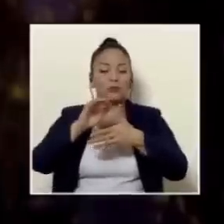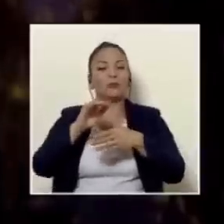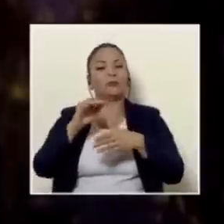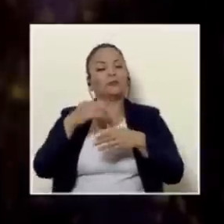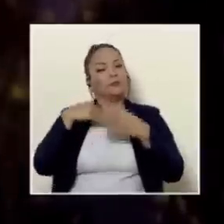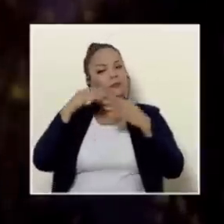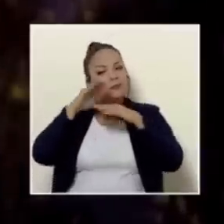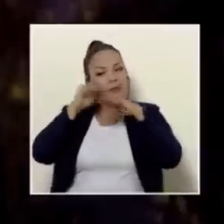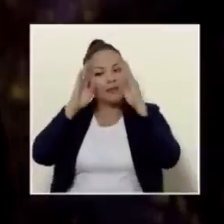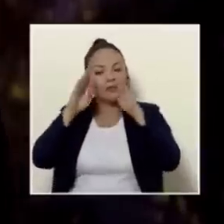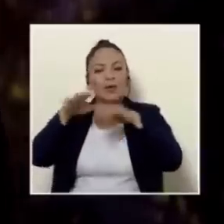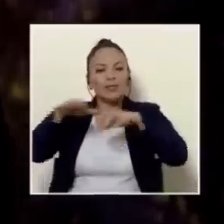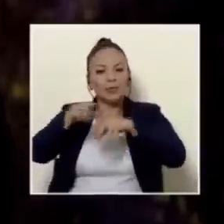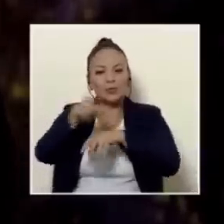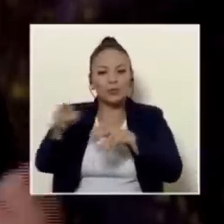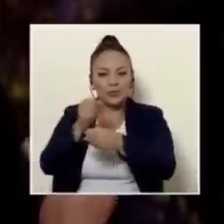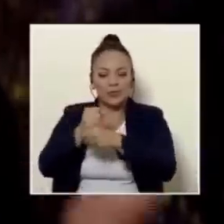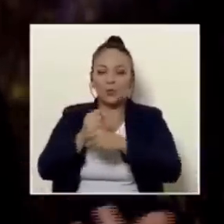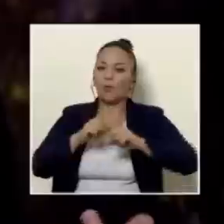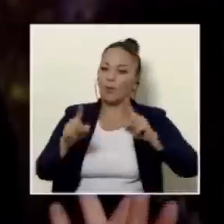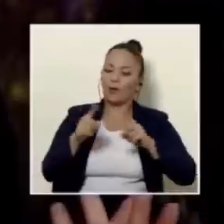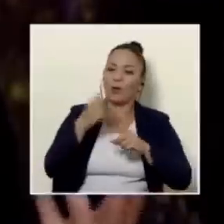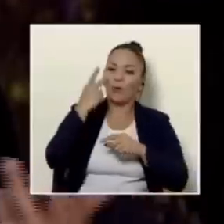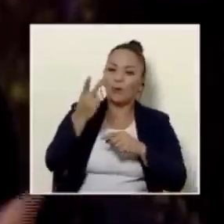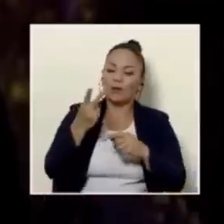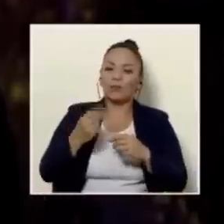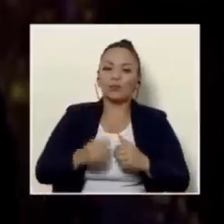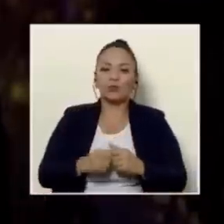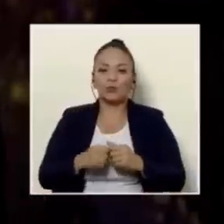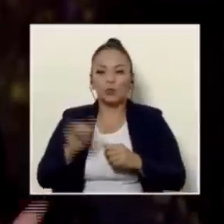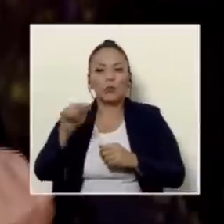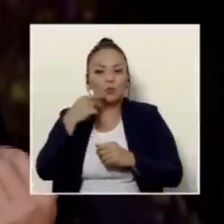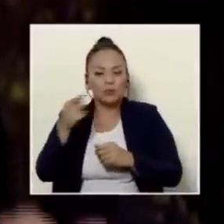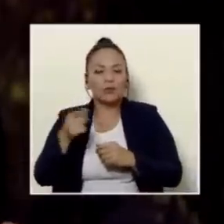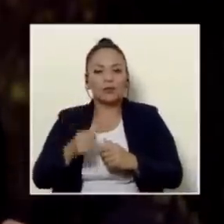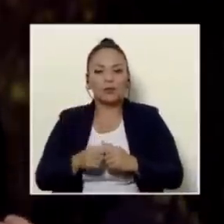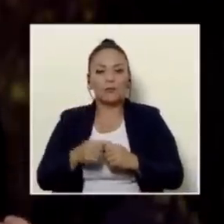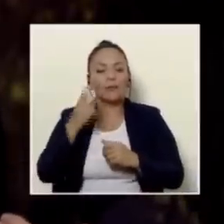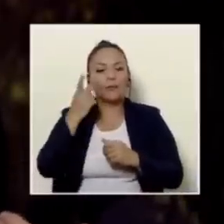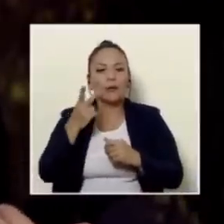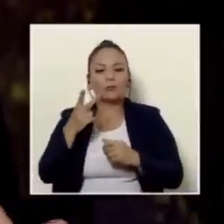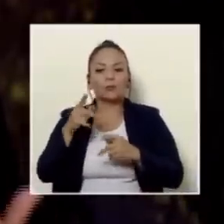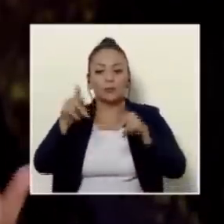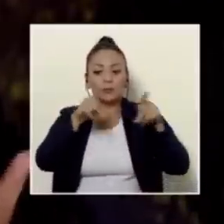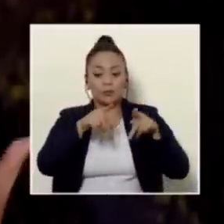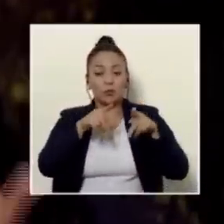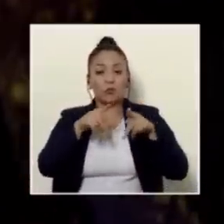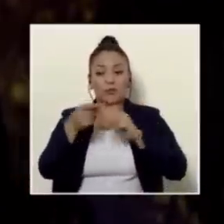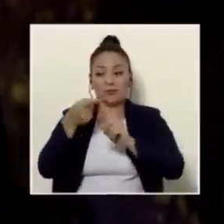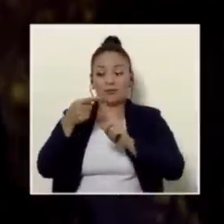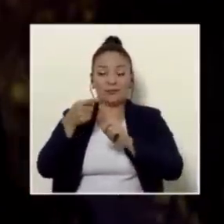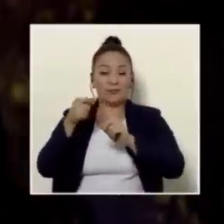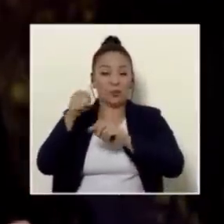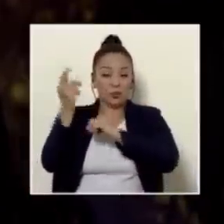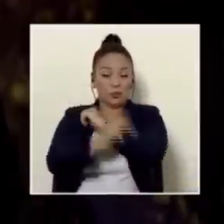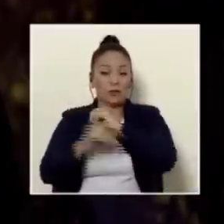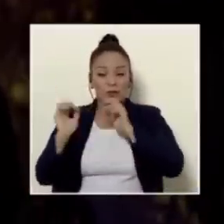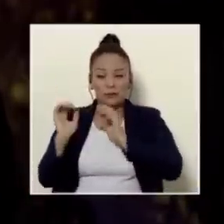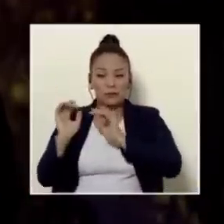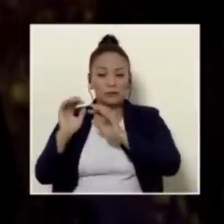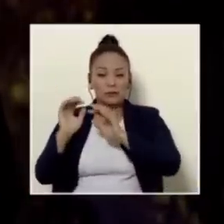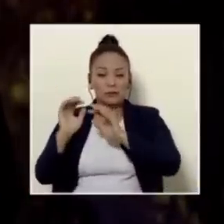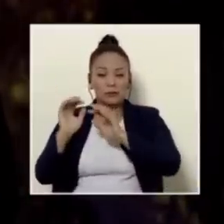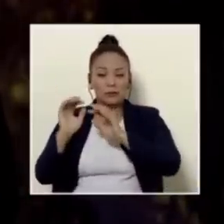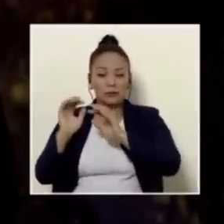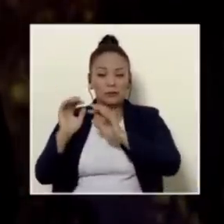las acciones que ustedes están haciendo. Sin embargo, vemos hacinados, como usted lo señalaba, a los migrantes y vemos un poco actuar